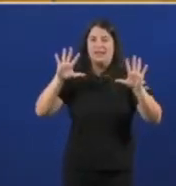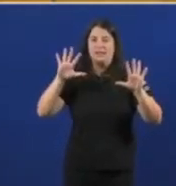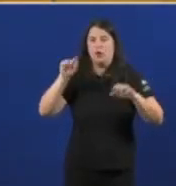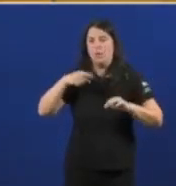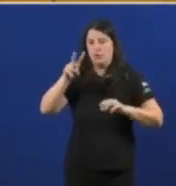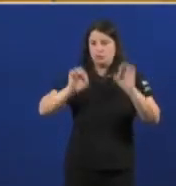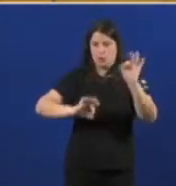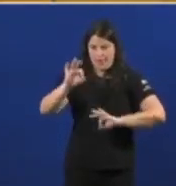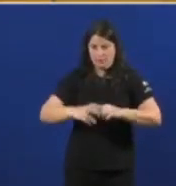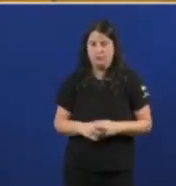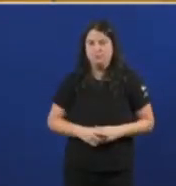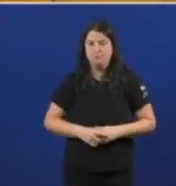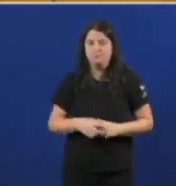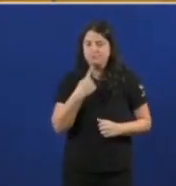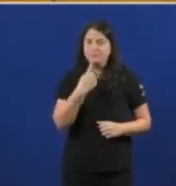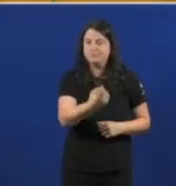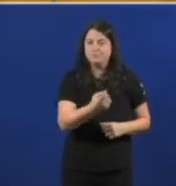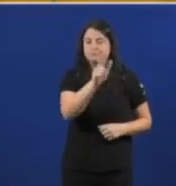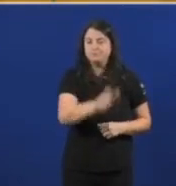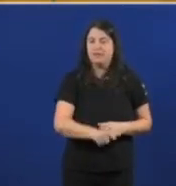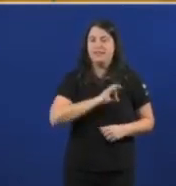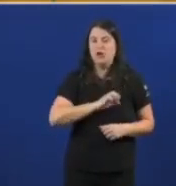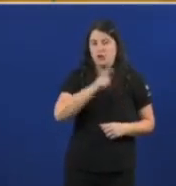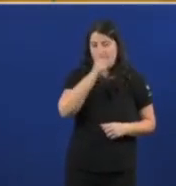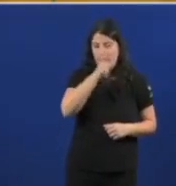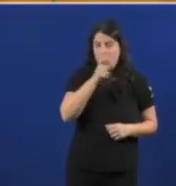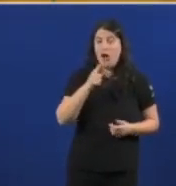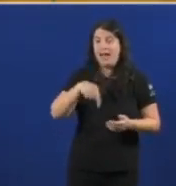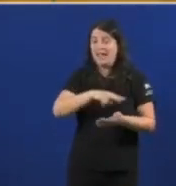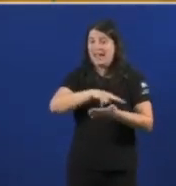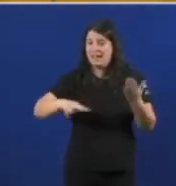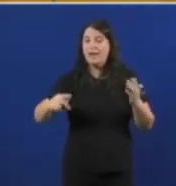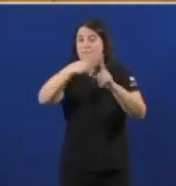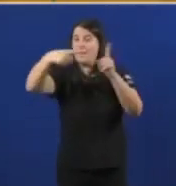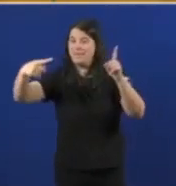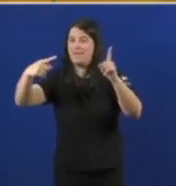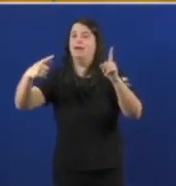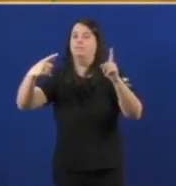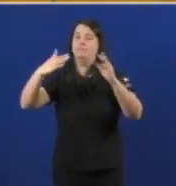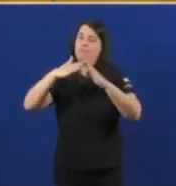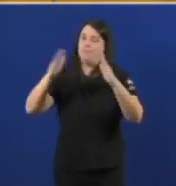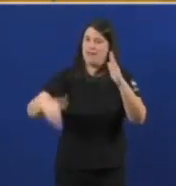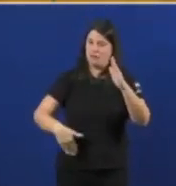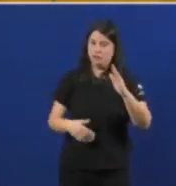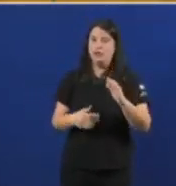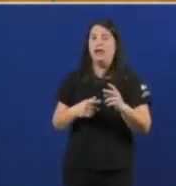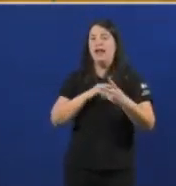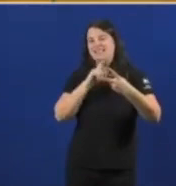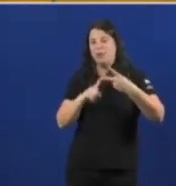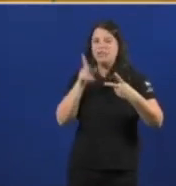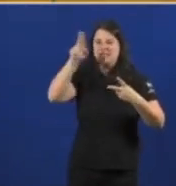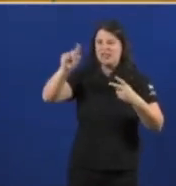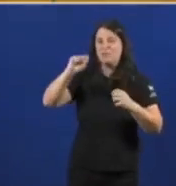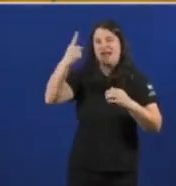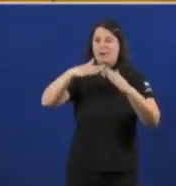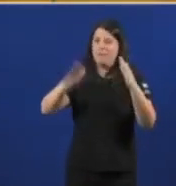10,2%. E lembrolle, señor Feijóo, que os salarios en Galiza están por debaixo da media e que temos as segundas pensións máis